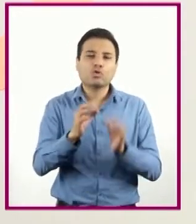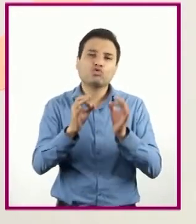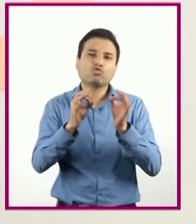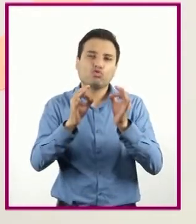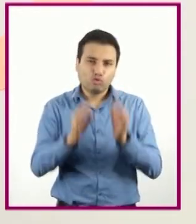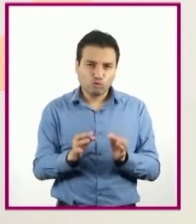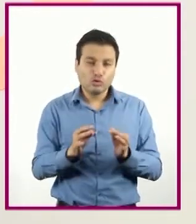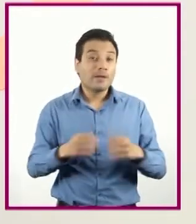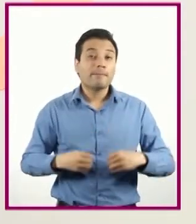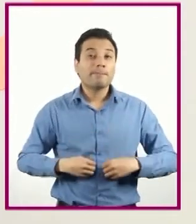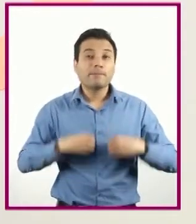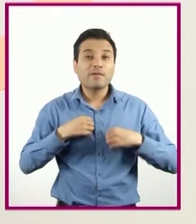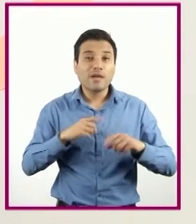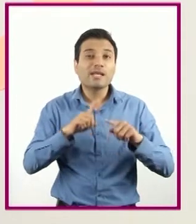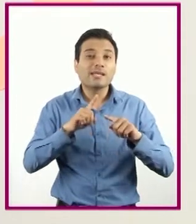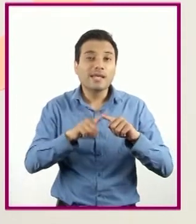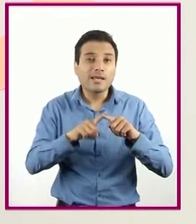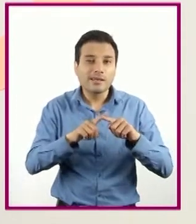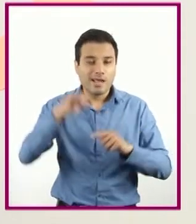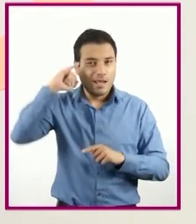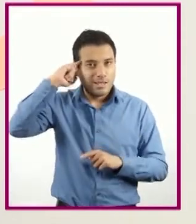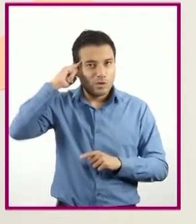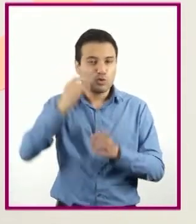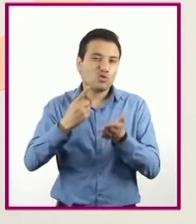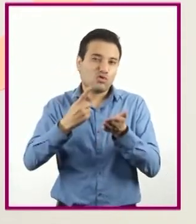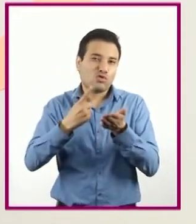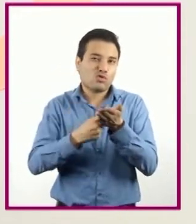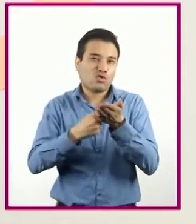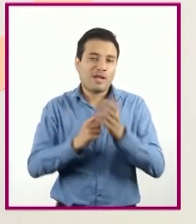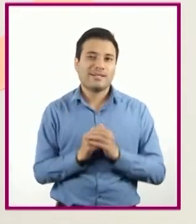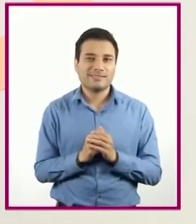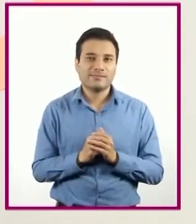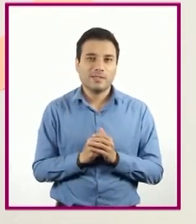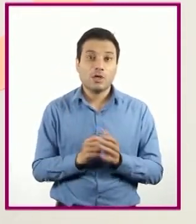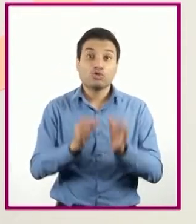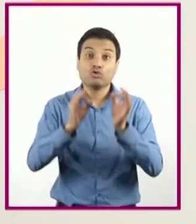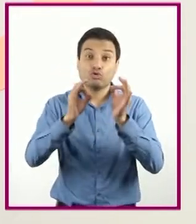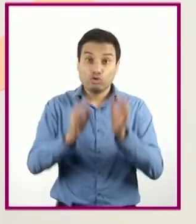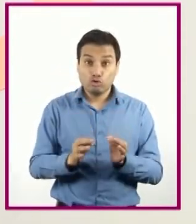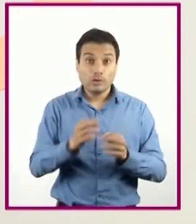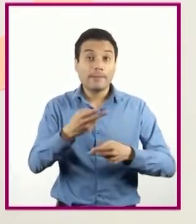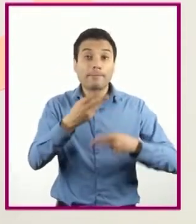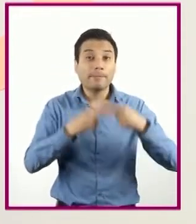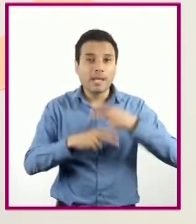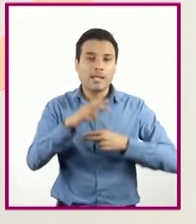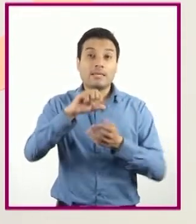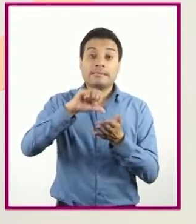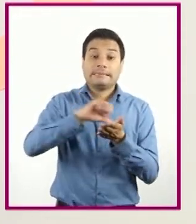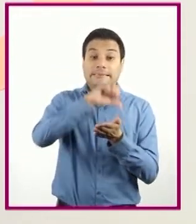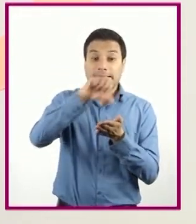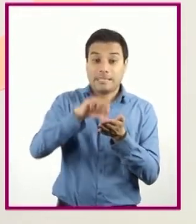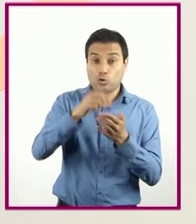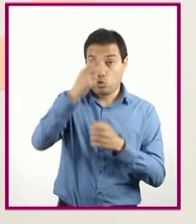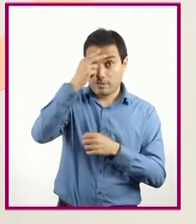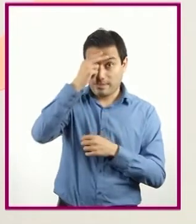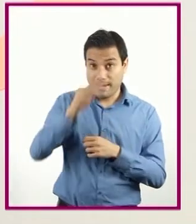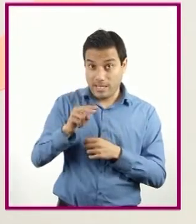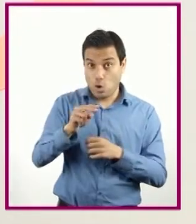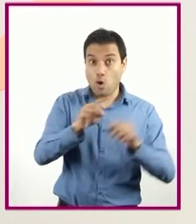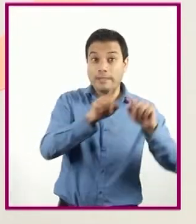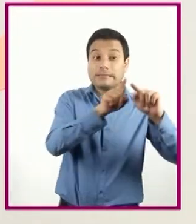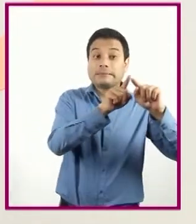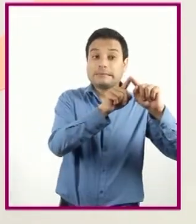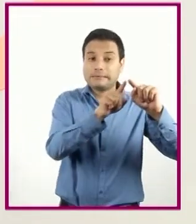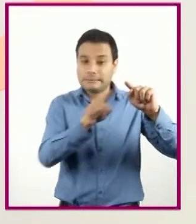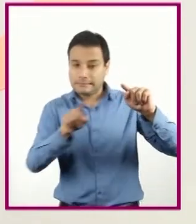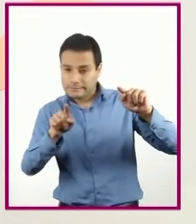totonacas. Los totonacas son un grupo migrante que se trasladó desde el centro de México hacia la costa del Golfo, lugar donde